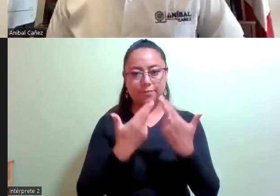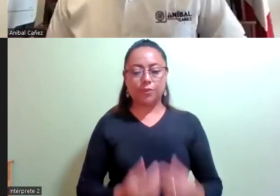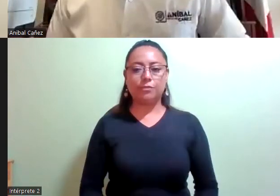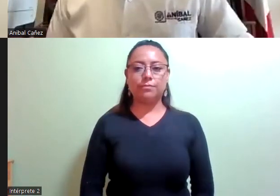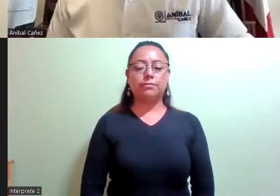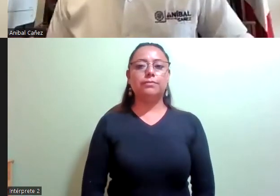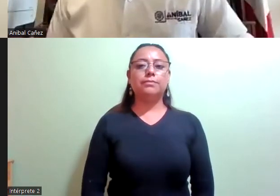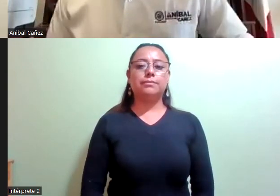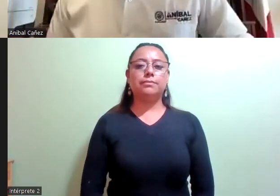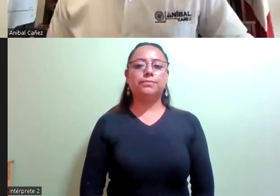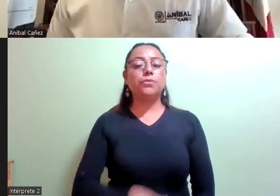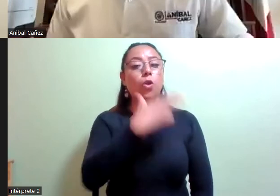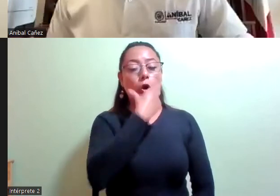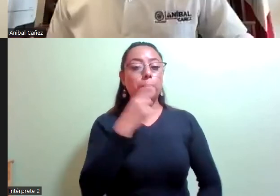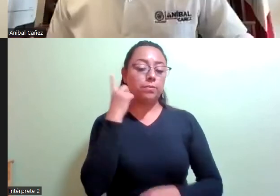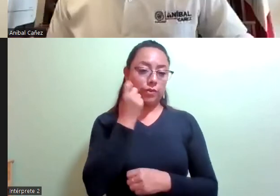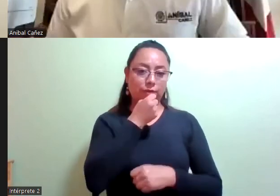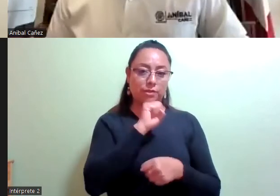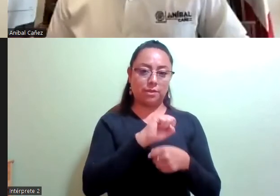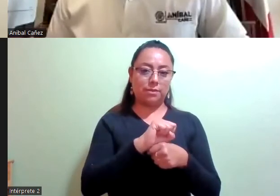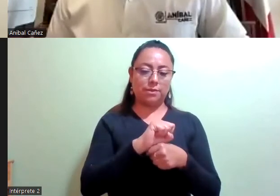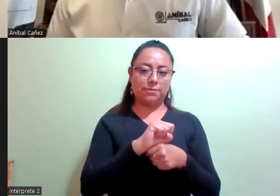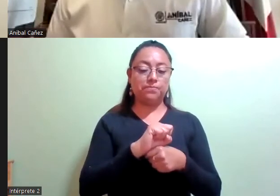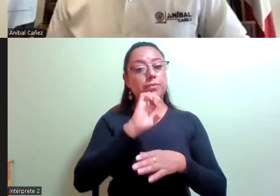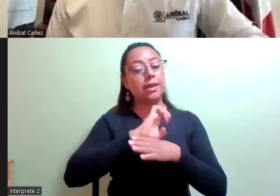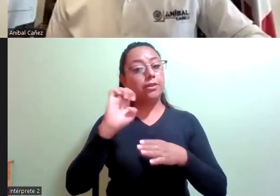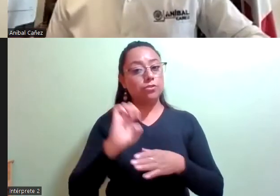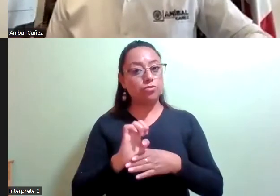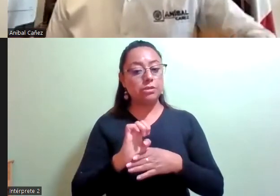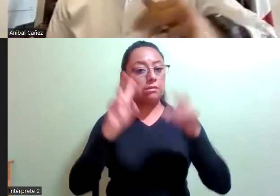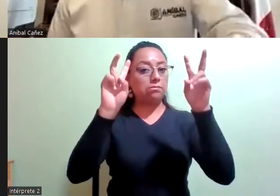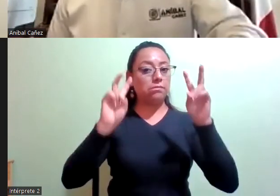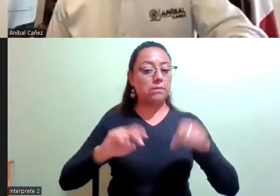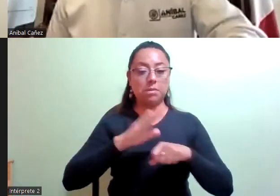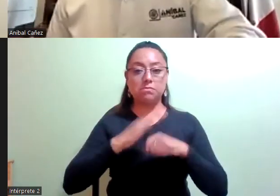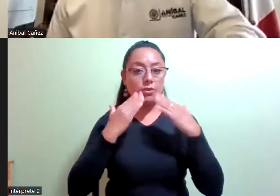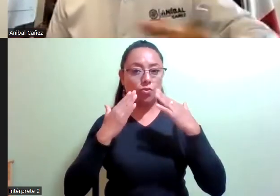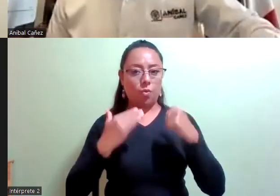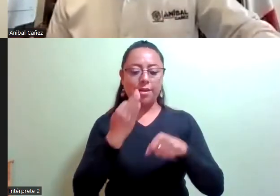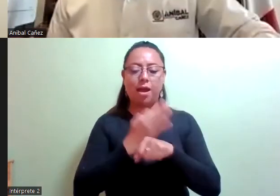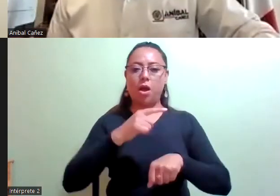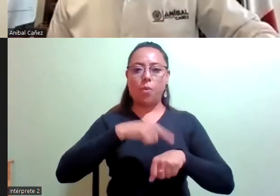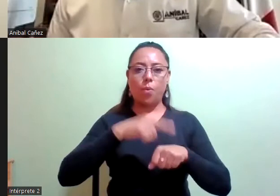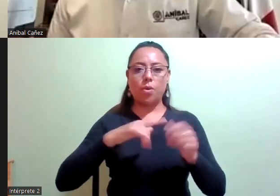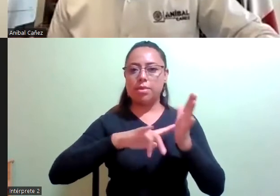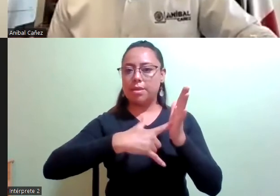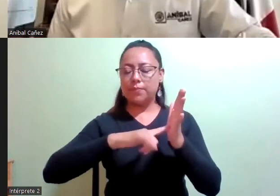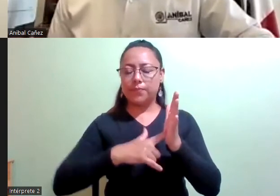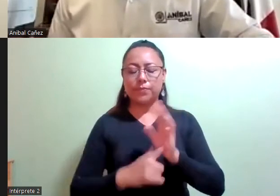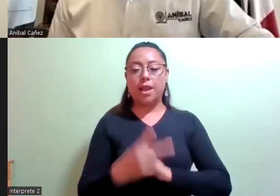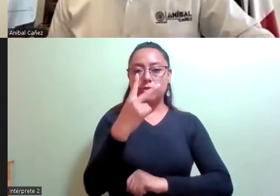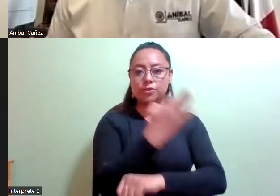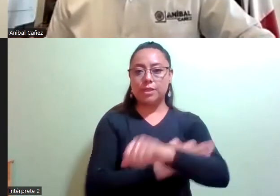Diputado secretario, no habiendo otro asunto que desahogar y siendo las 14 horas con 42